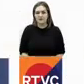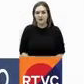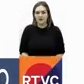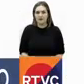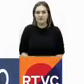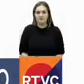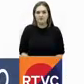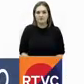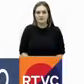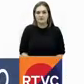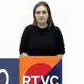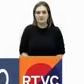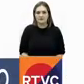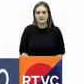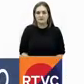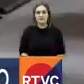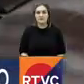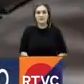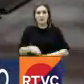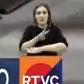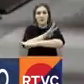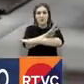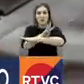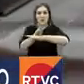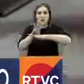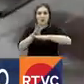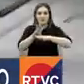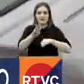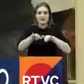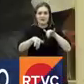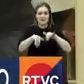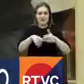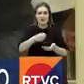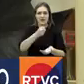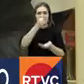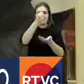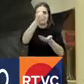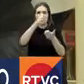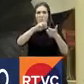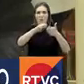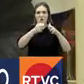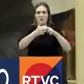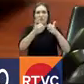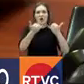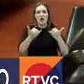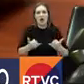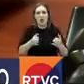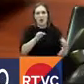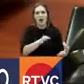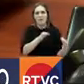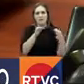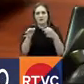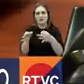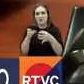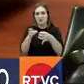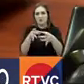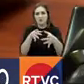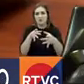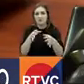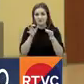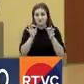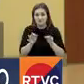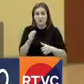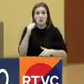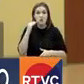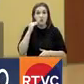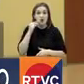Por problemas en la plataforma se aplaza el calendario tributario en Bogotá. Ahora los contribuyentes tendrán hasta el 24 de